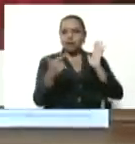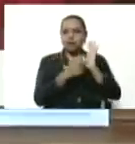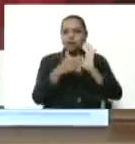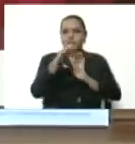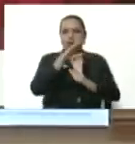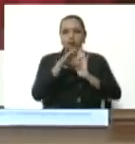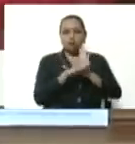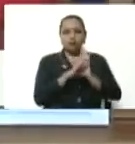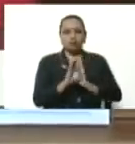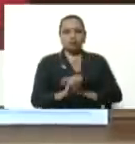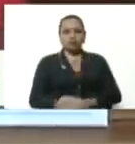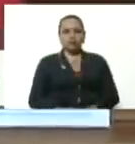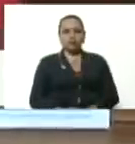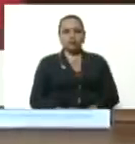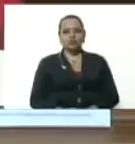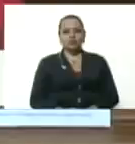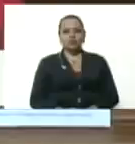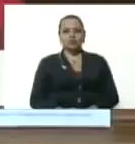de primer año